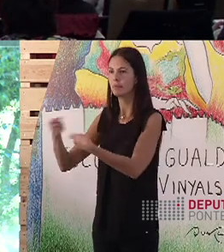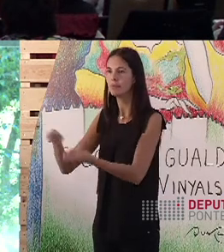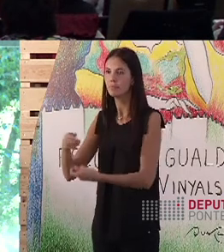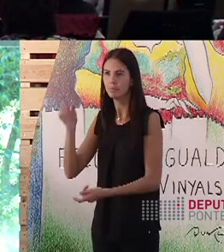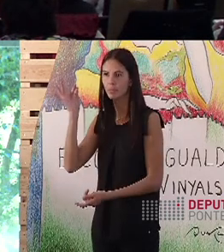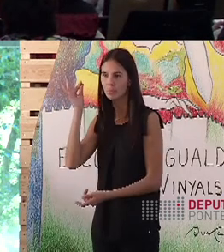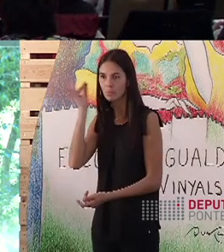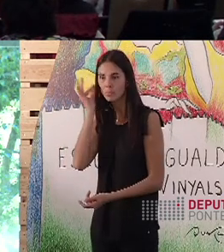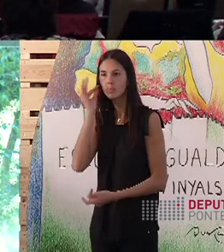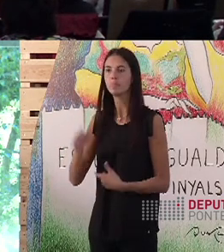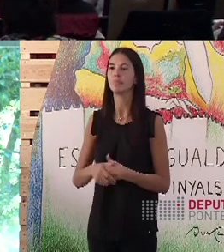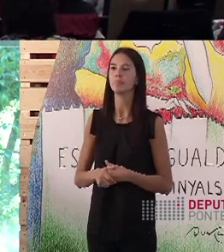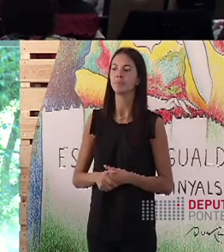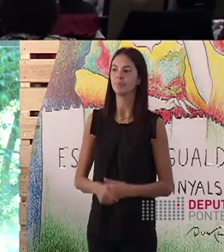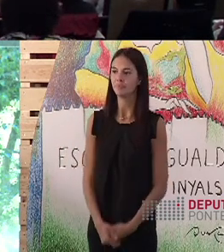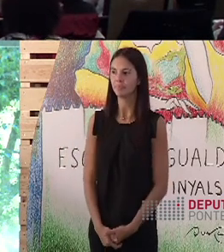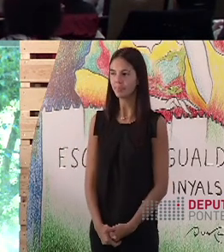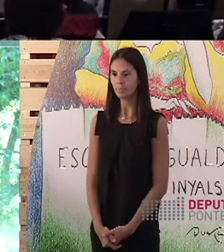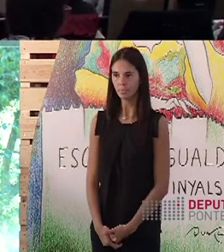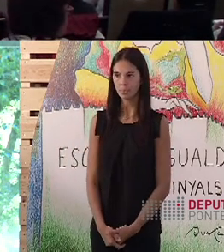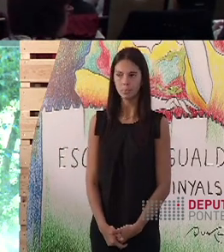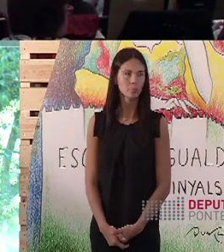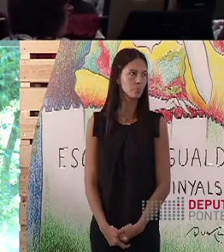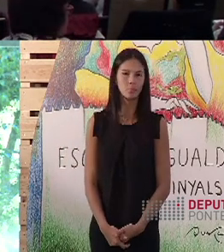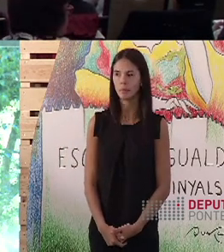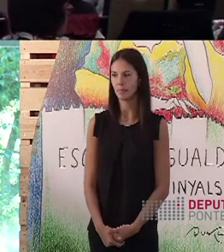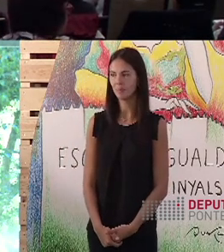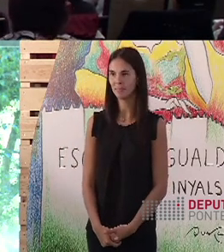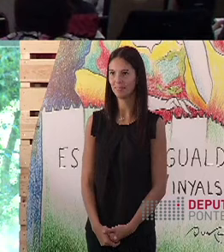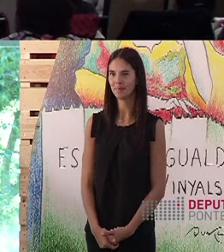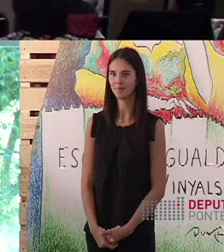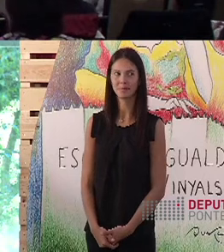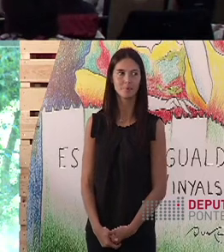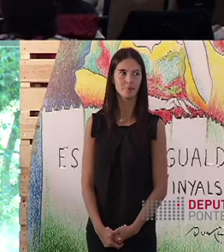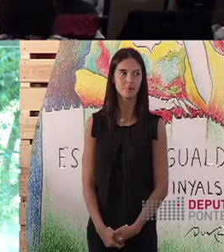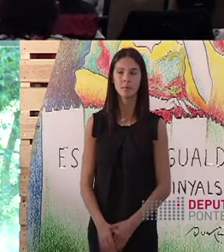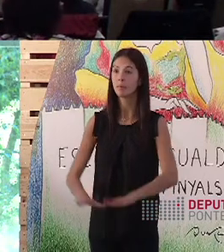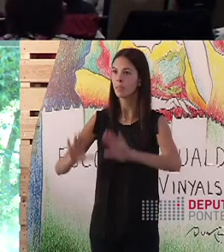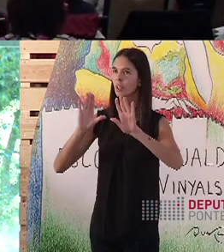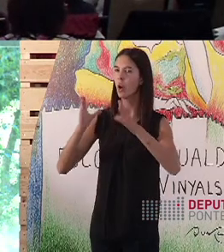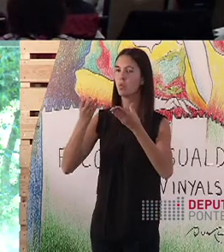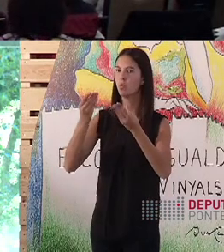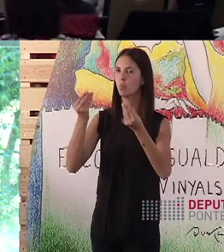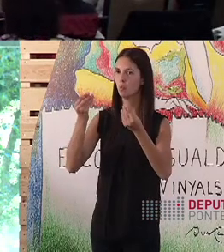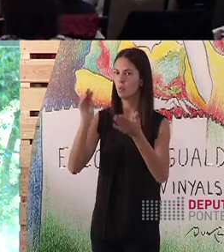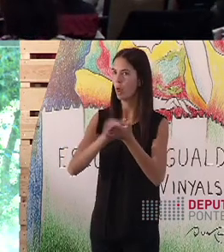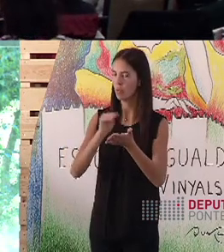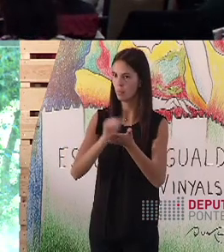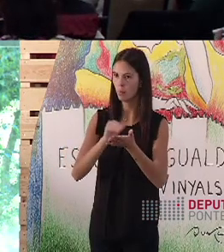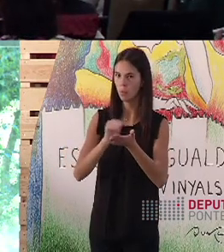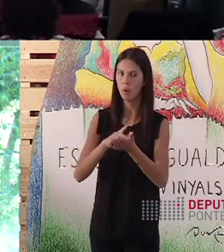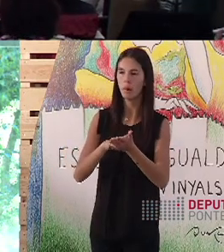seu estatus de víctima. Ainda que moitas veces para falar dese estadio